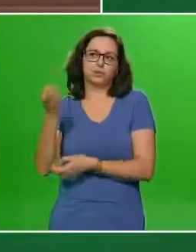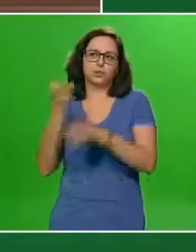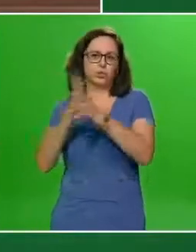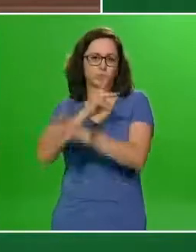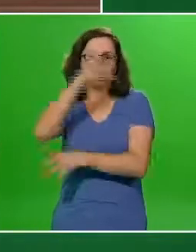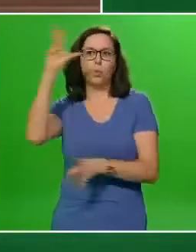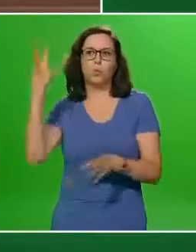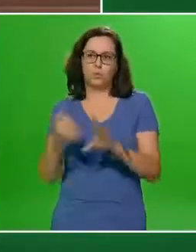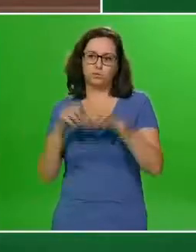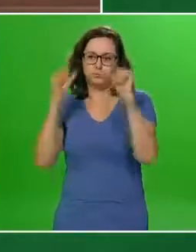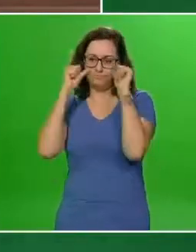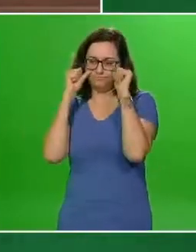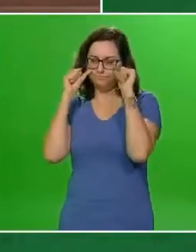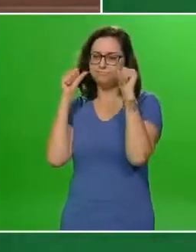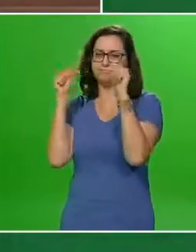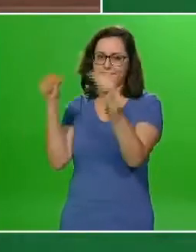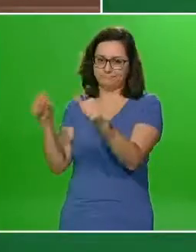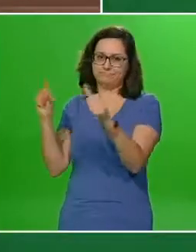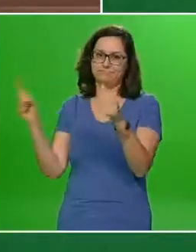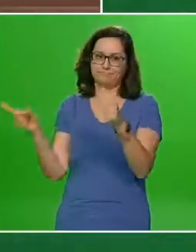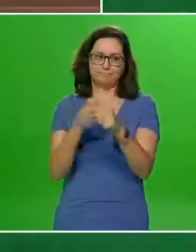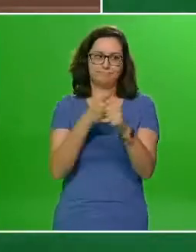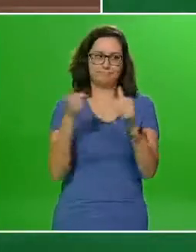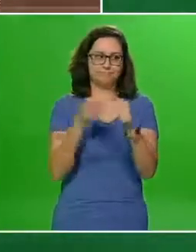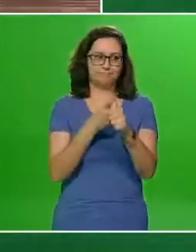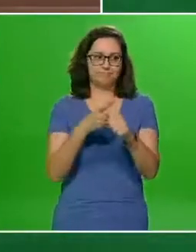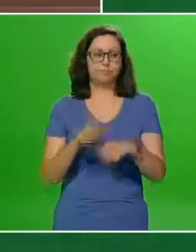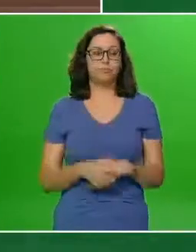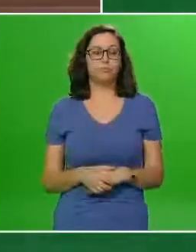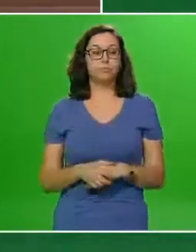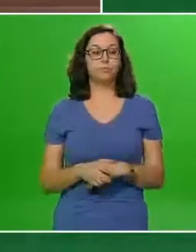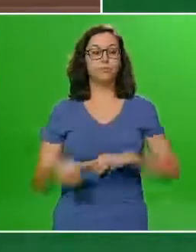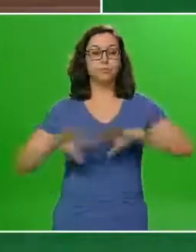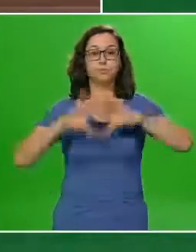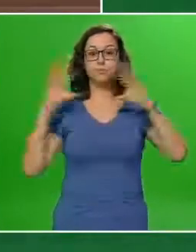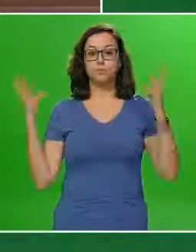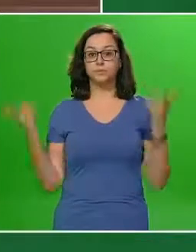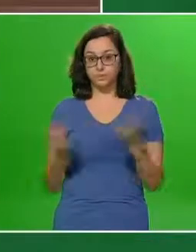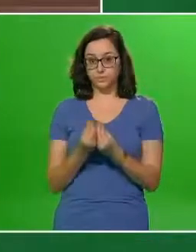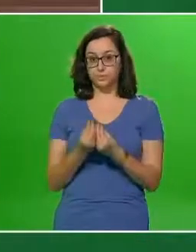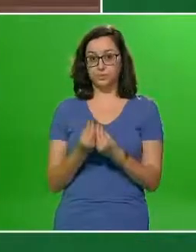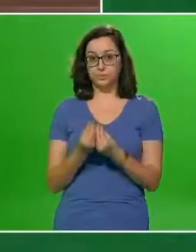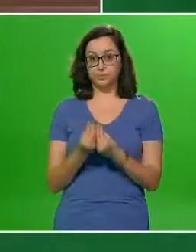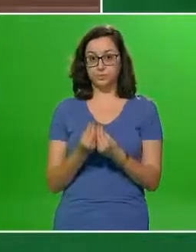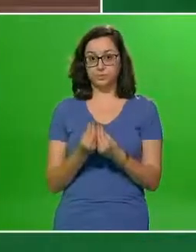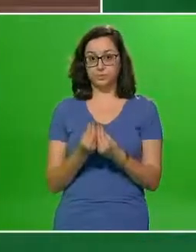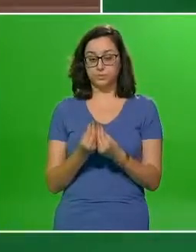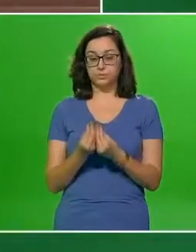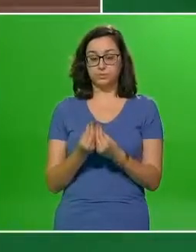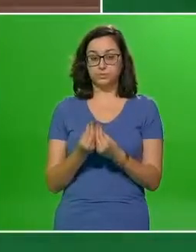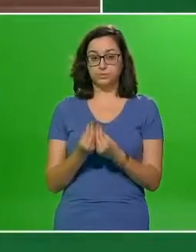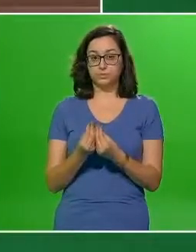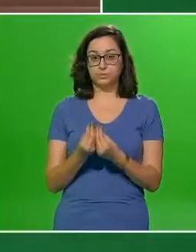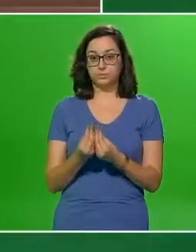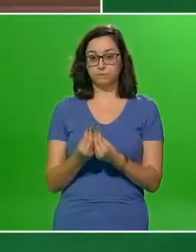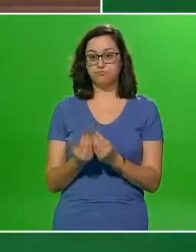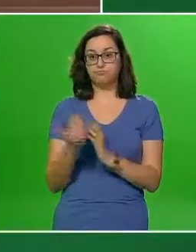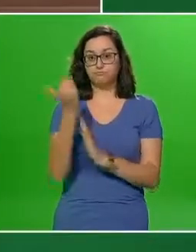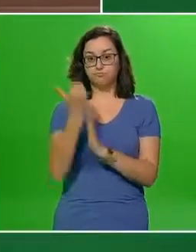realmente son prioritarios para su estudio. Del total de las dosis aplicadas, menos